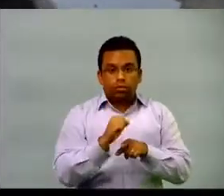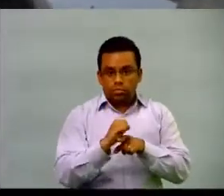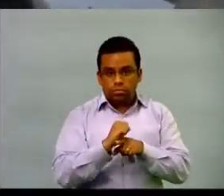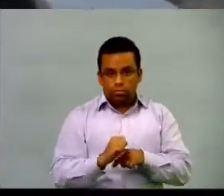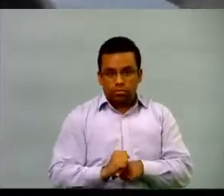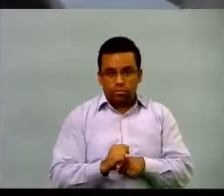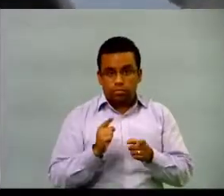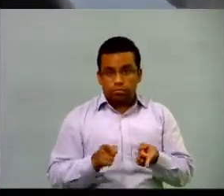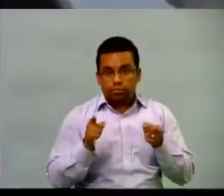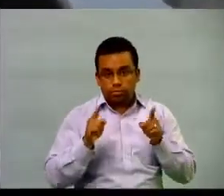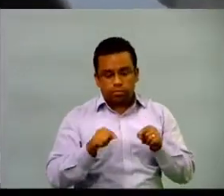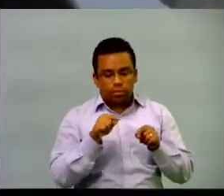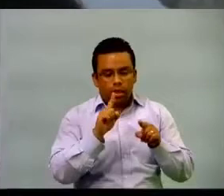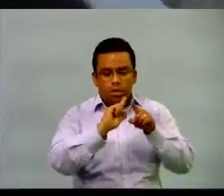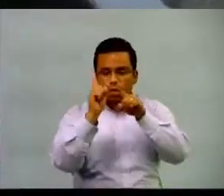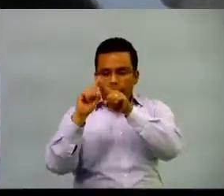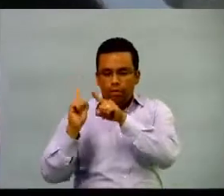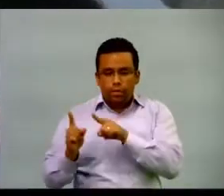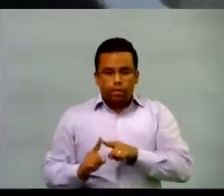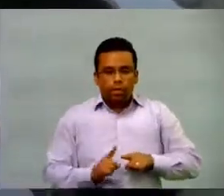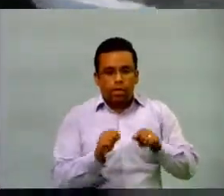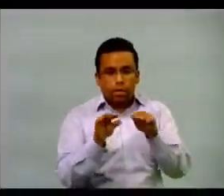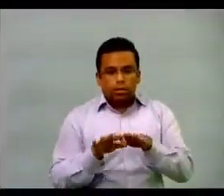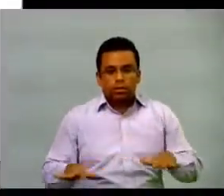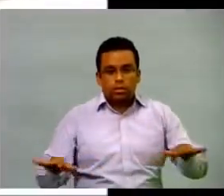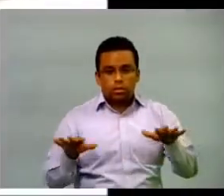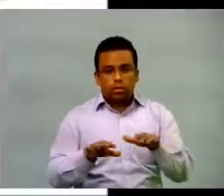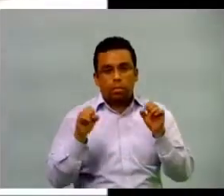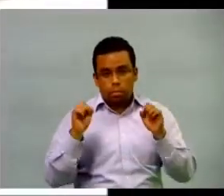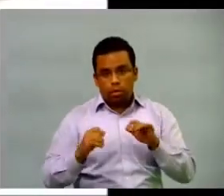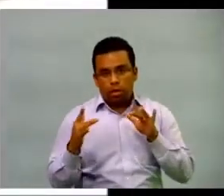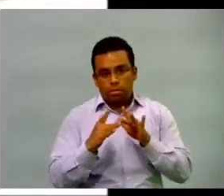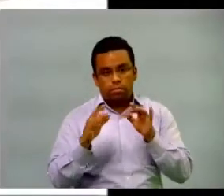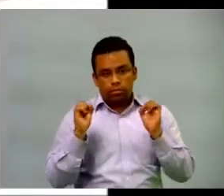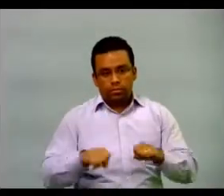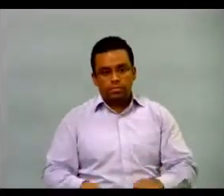sirvió para conocer diversos escenarios académicos donde pudimos socializarla.